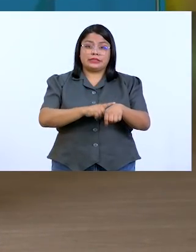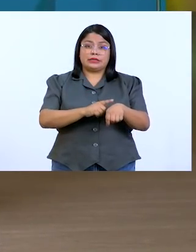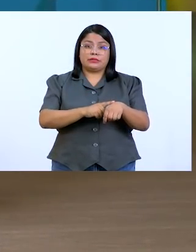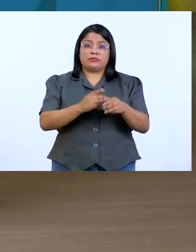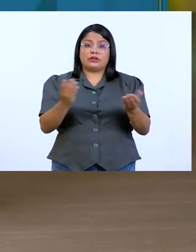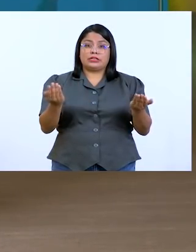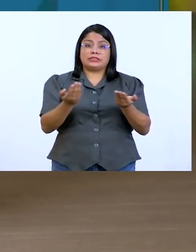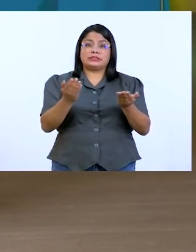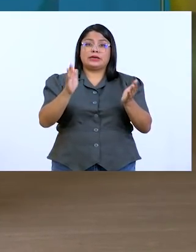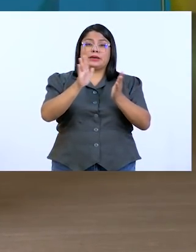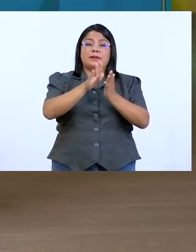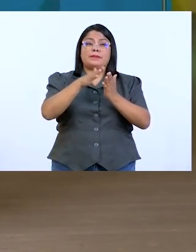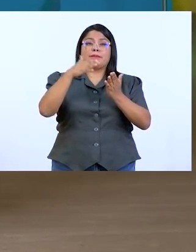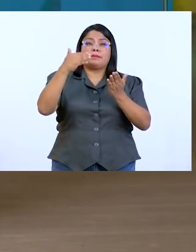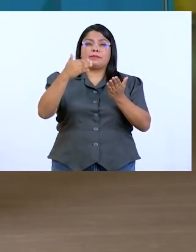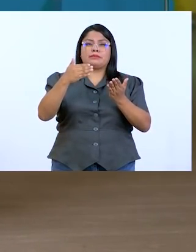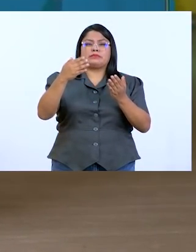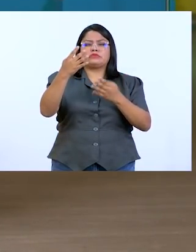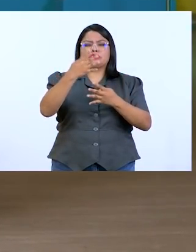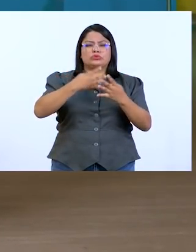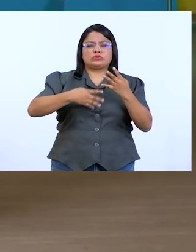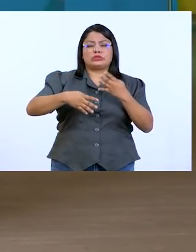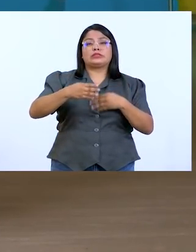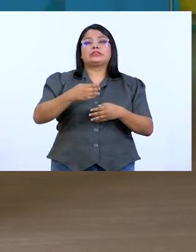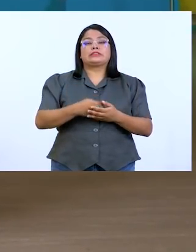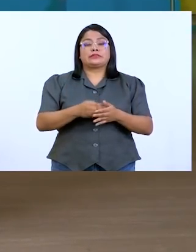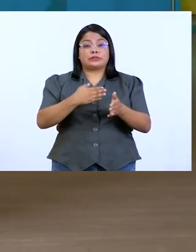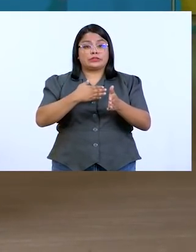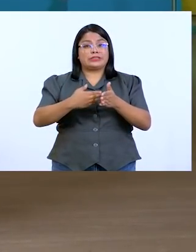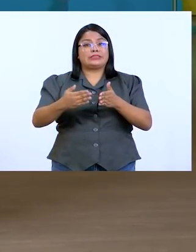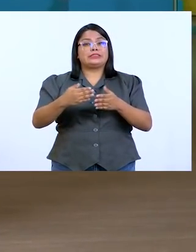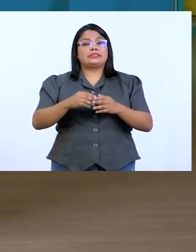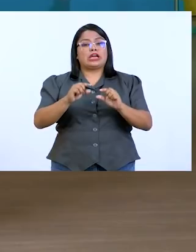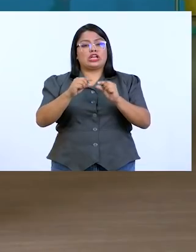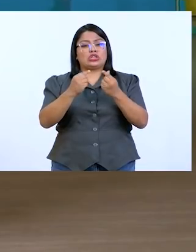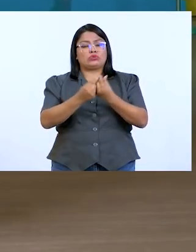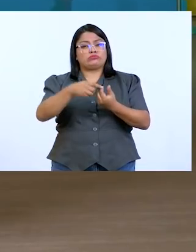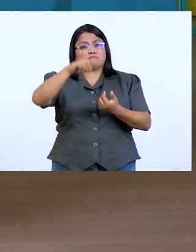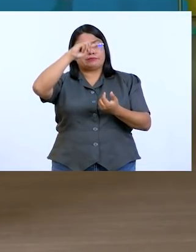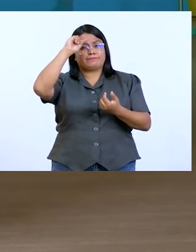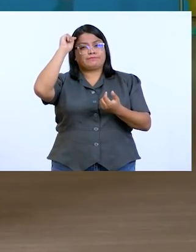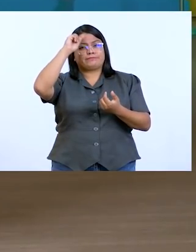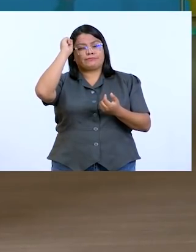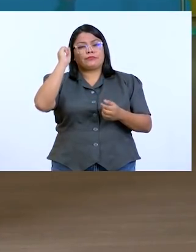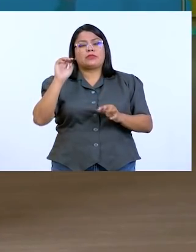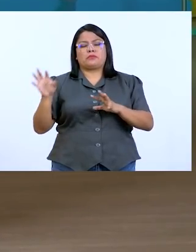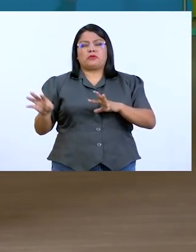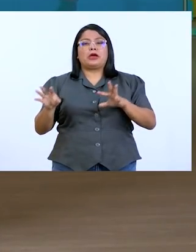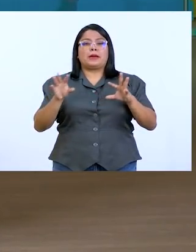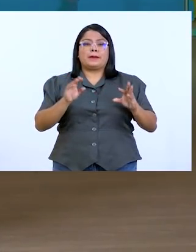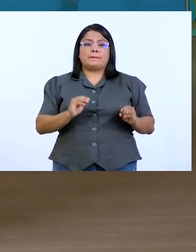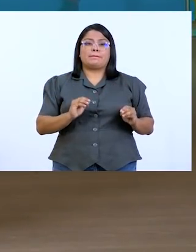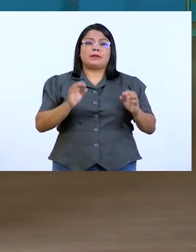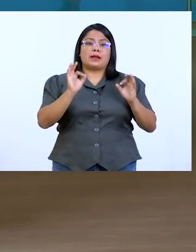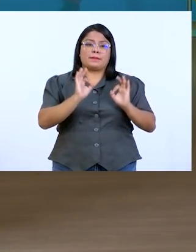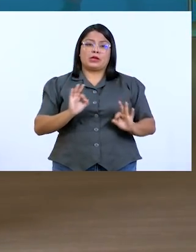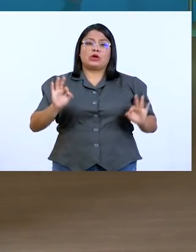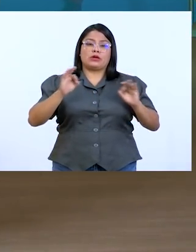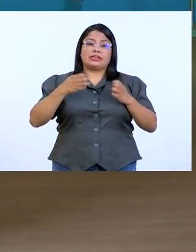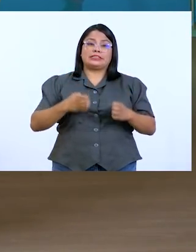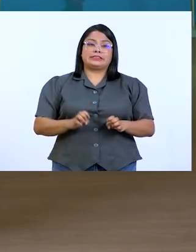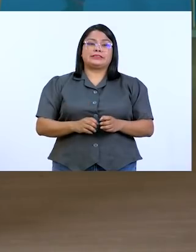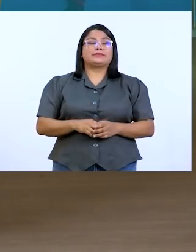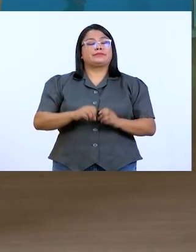al momento de hacer un panorama, quizás inicial, de nuestro grupo de trabajo para poder implementar